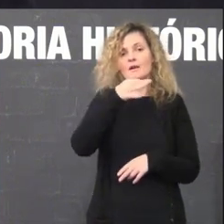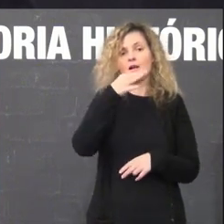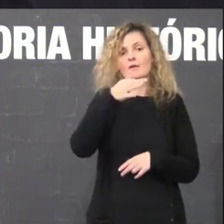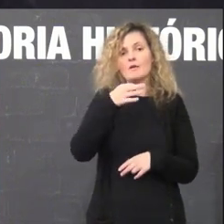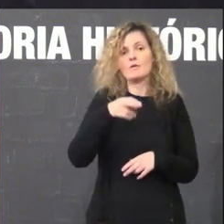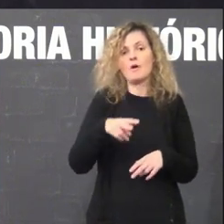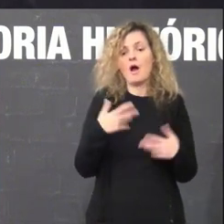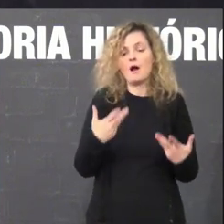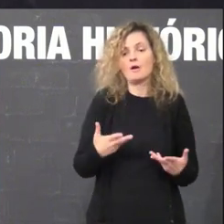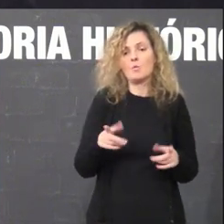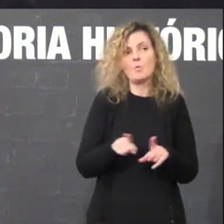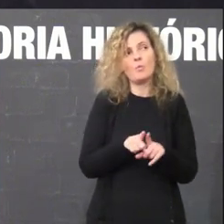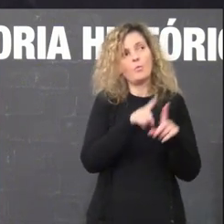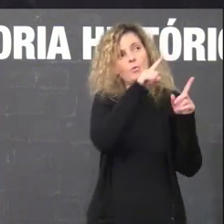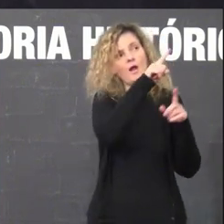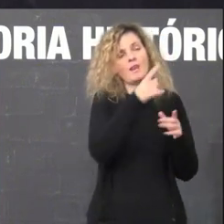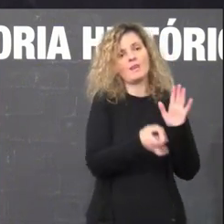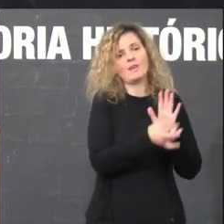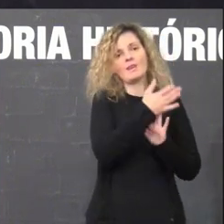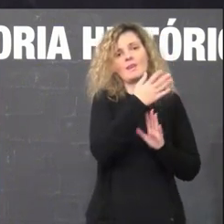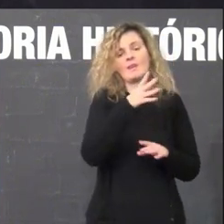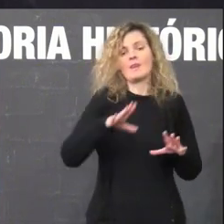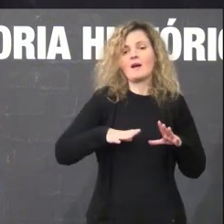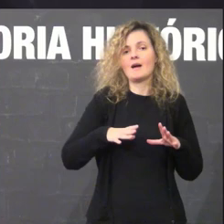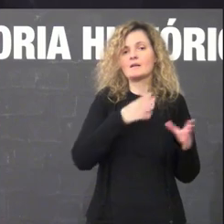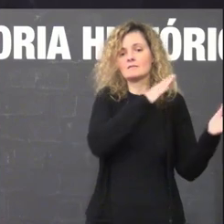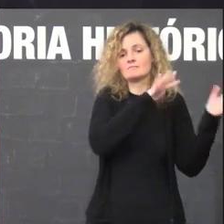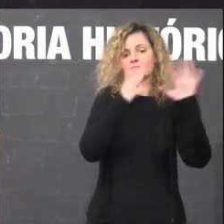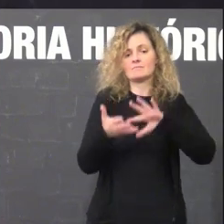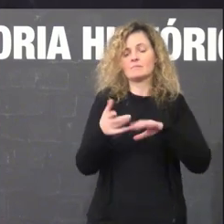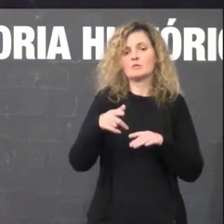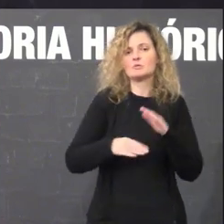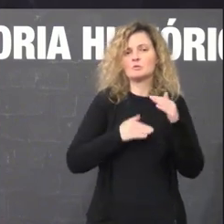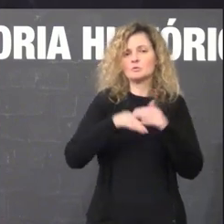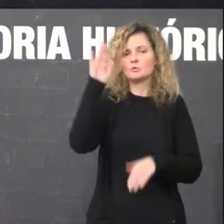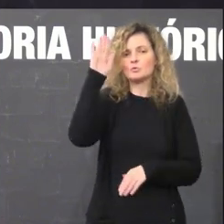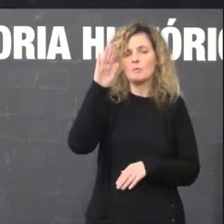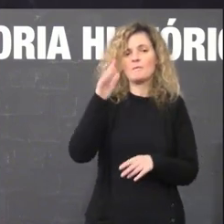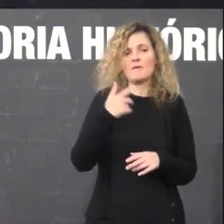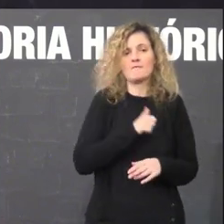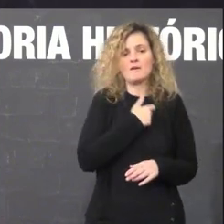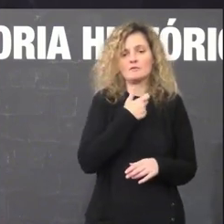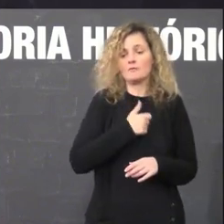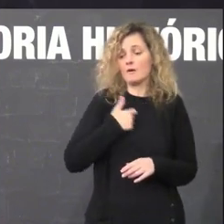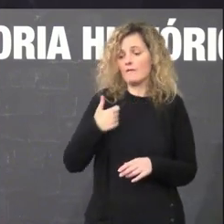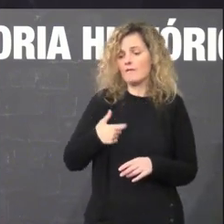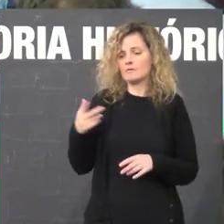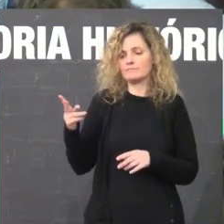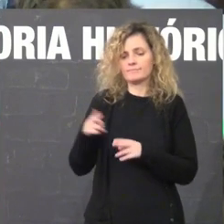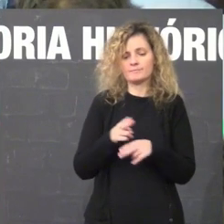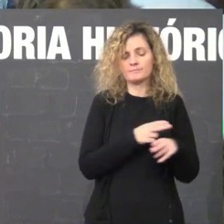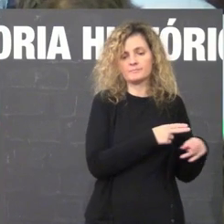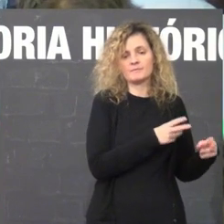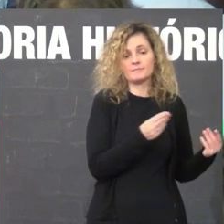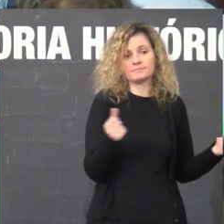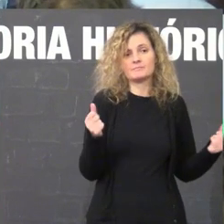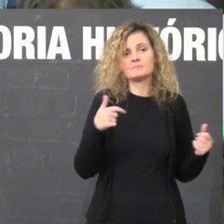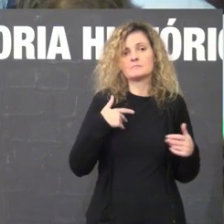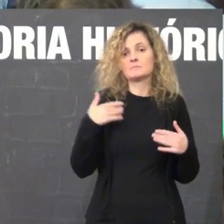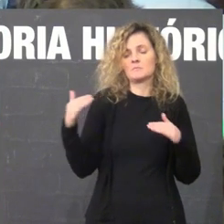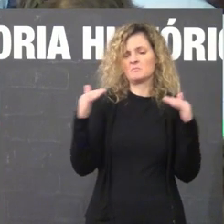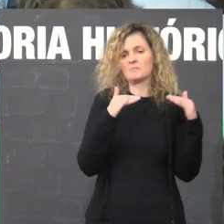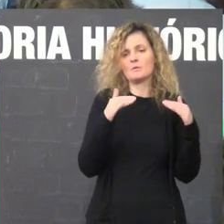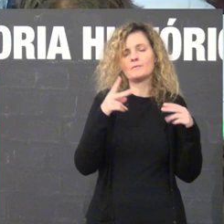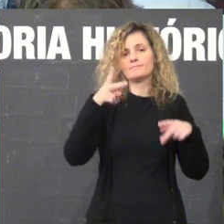como el que existe en Argentina por ejemplo sobre sobre la historia que supere todos esos Marcos falsos que siguen siendo hegemónicos a día de hoy